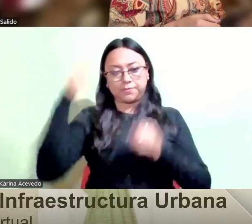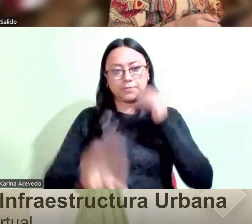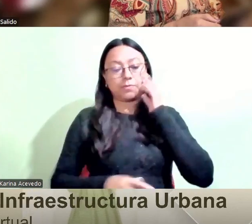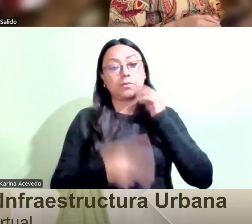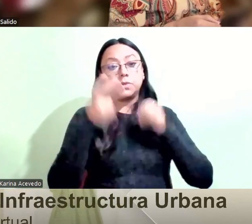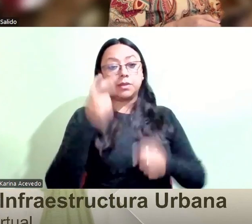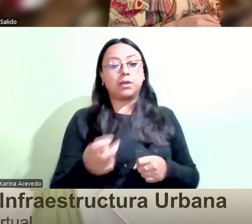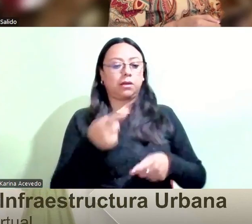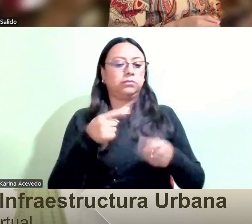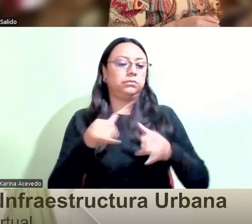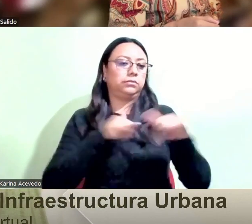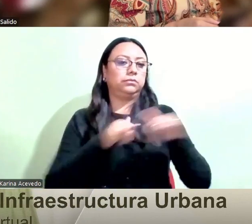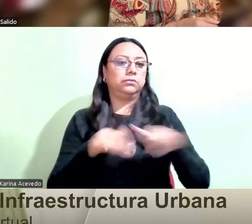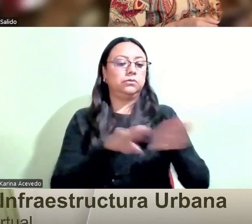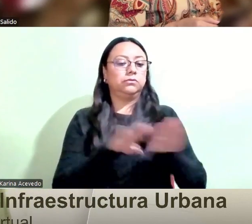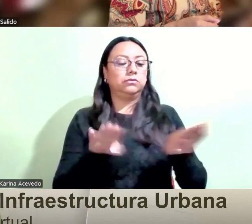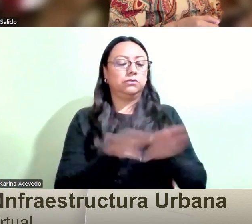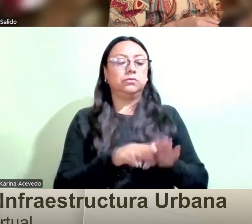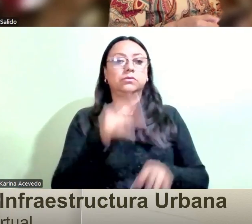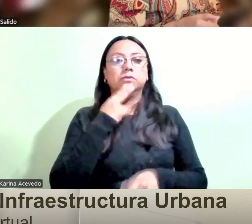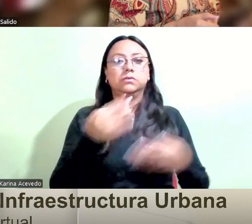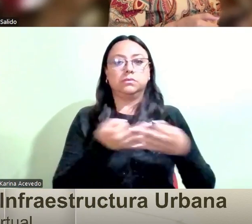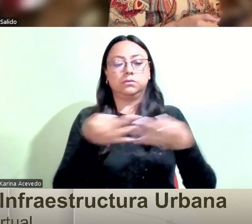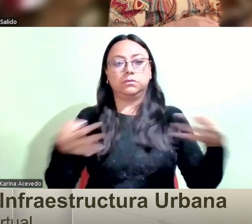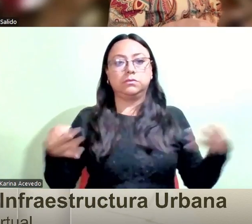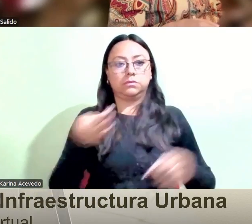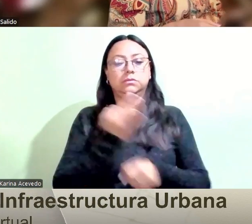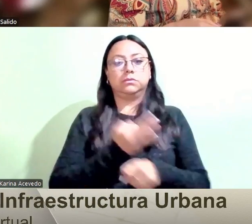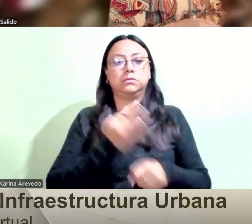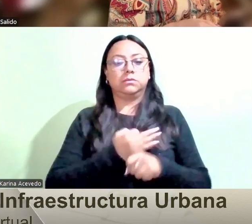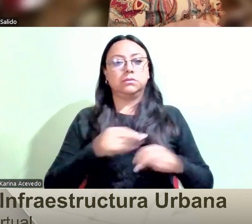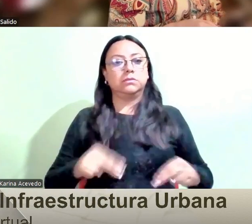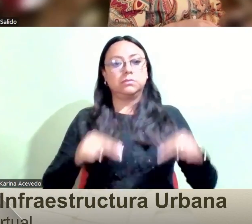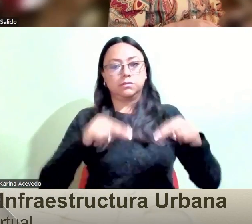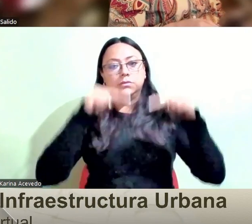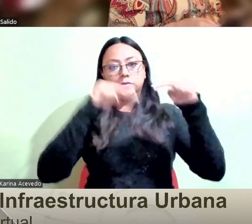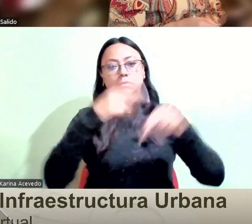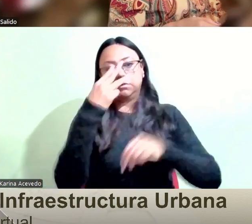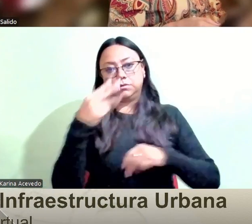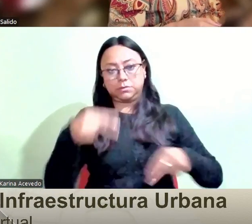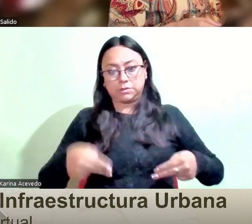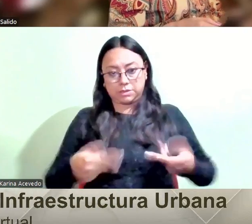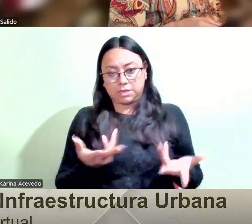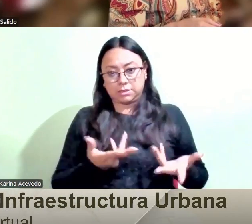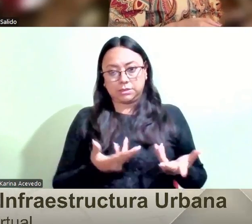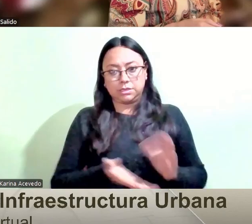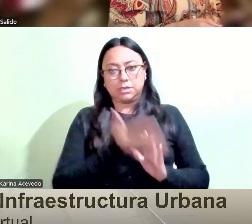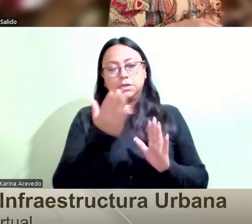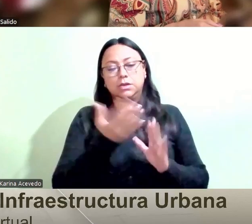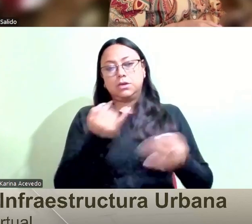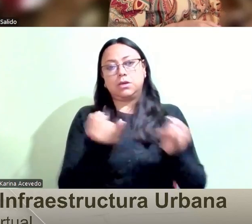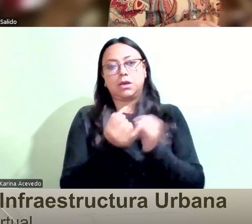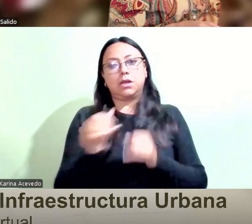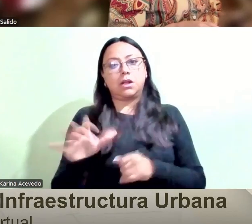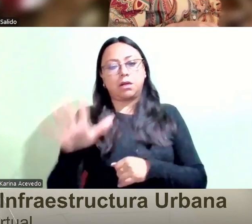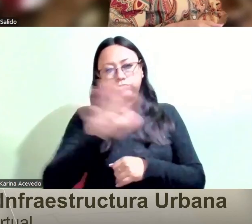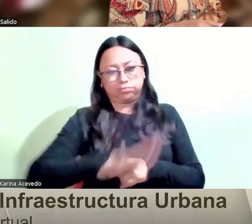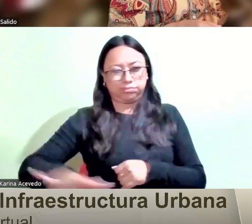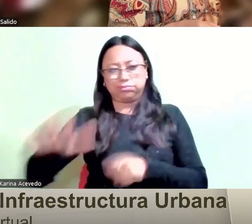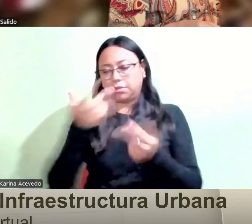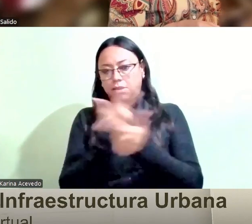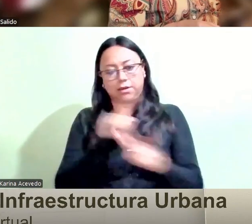en referencia que tiene un uso de suelo actual habitacional 3 niveles de altura, 55% área libre, le fuese autorizado un